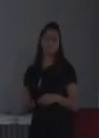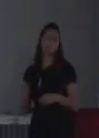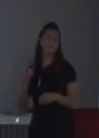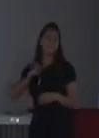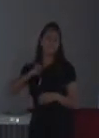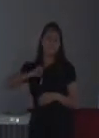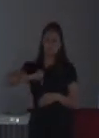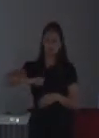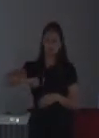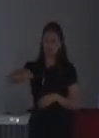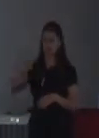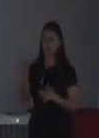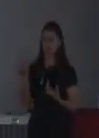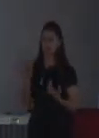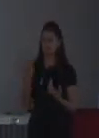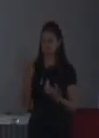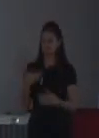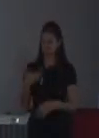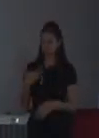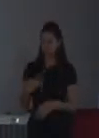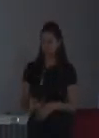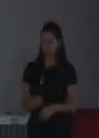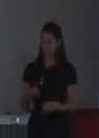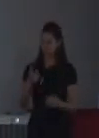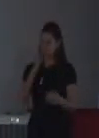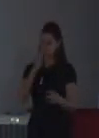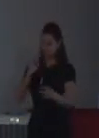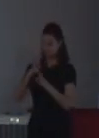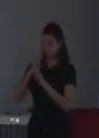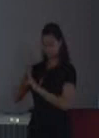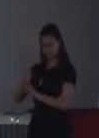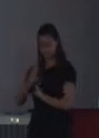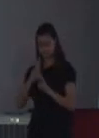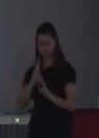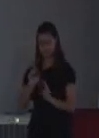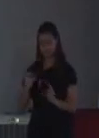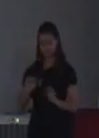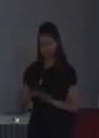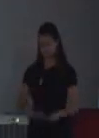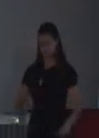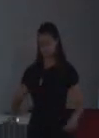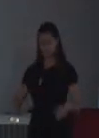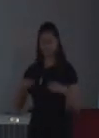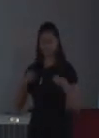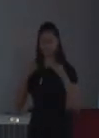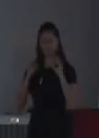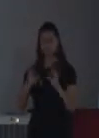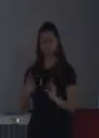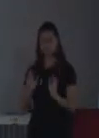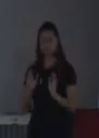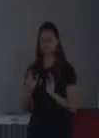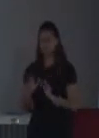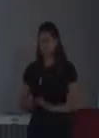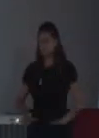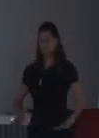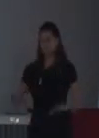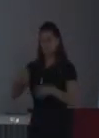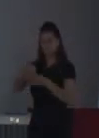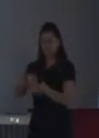¿sí? Tenemos el derecho a ser dignos, a vivir dignos dentro de un marco, dentro de una